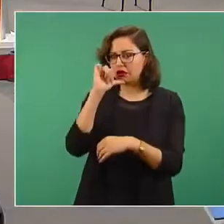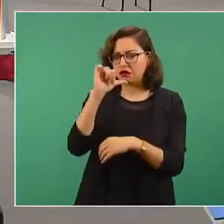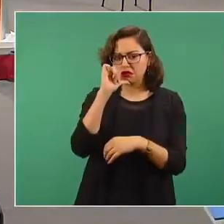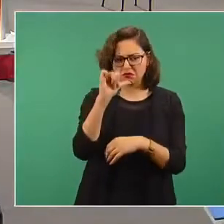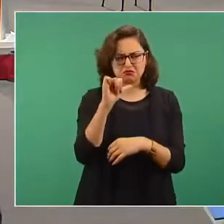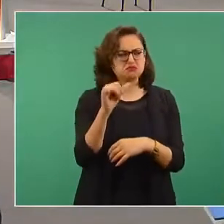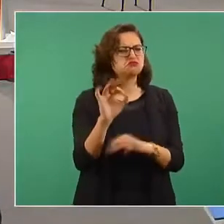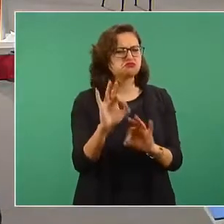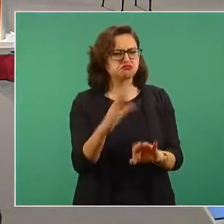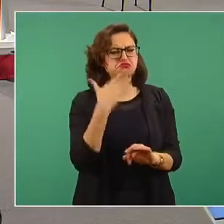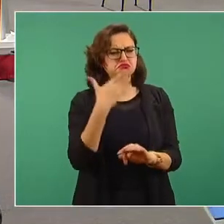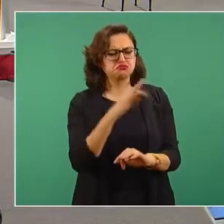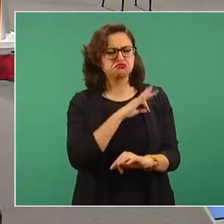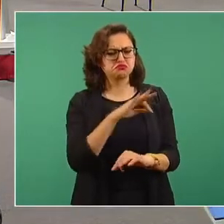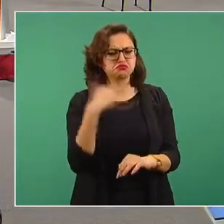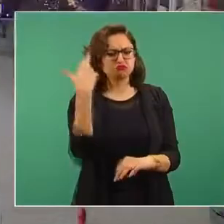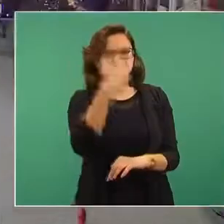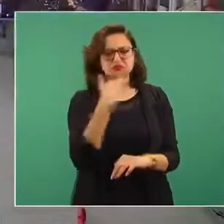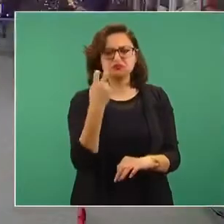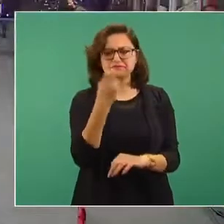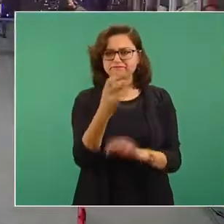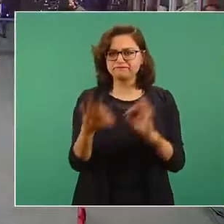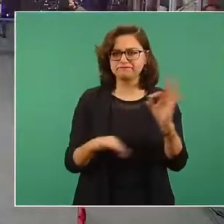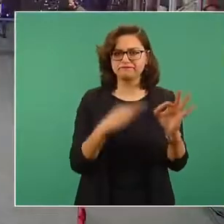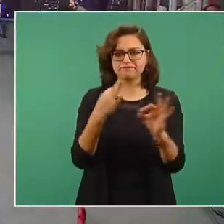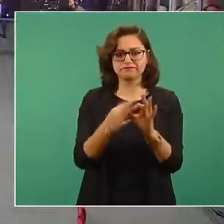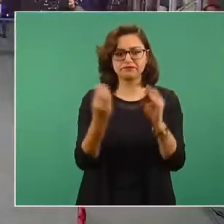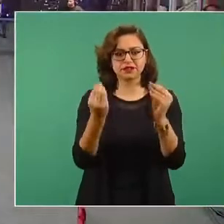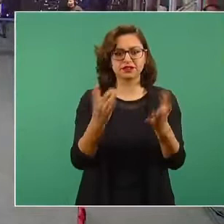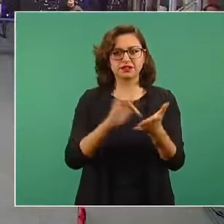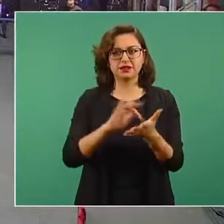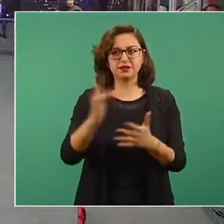presidente. Muchas gracias.